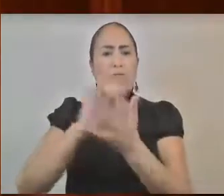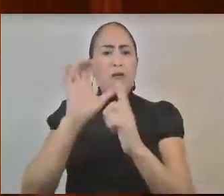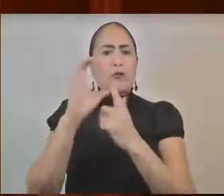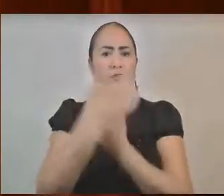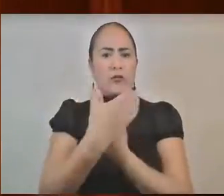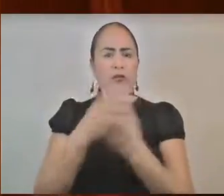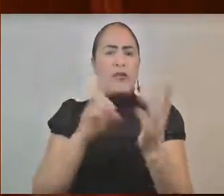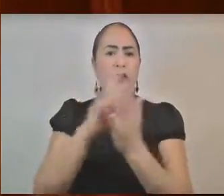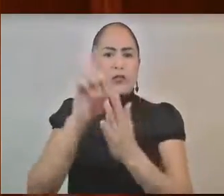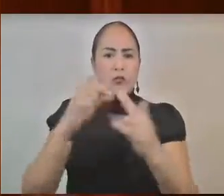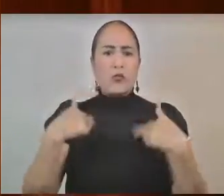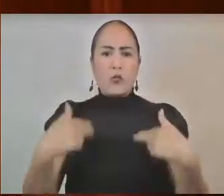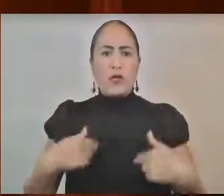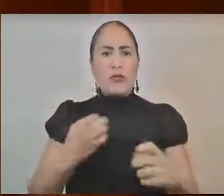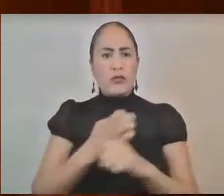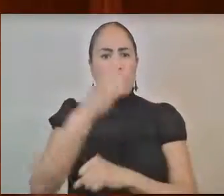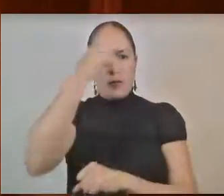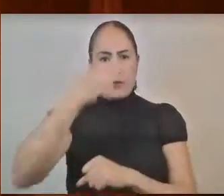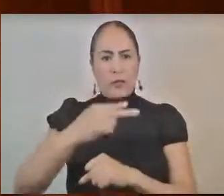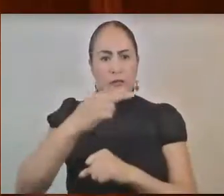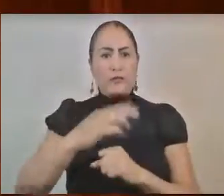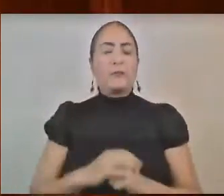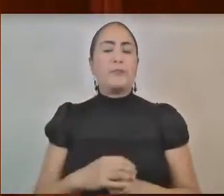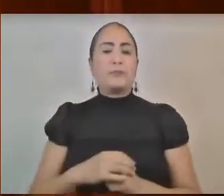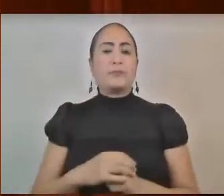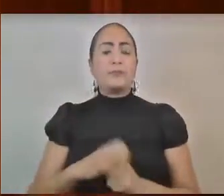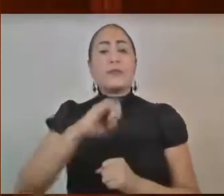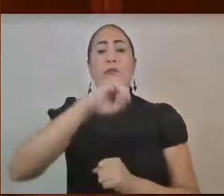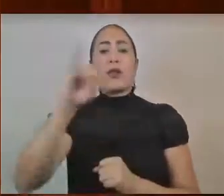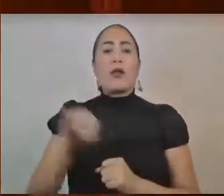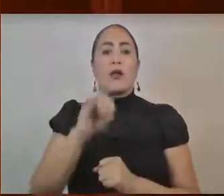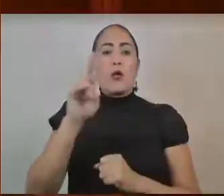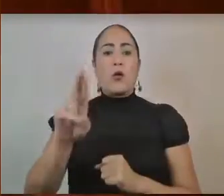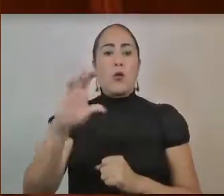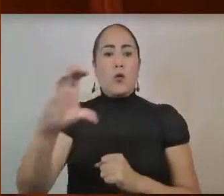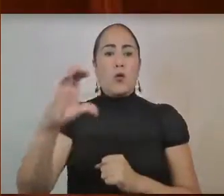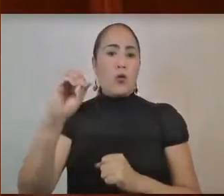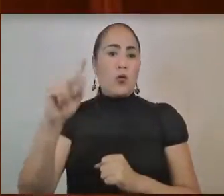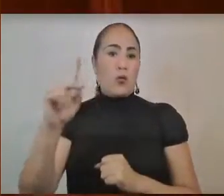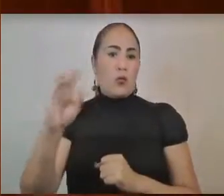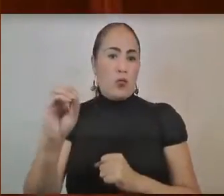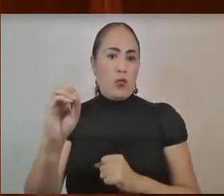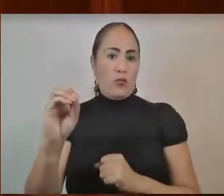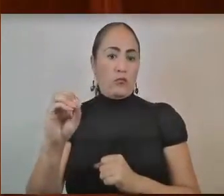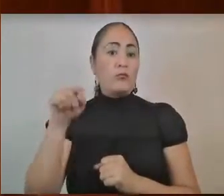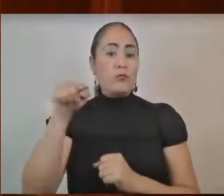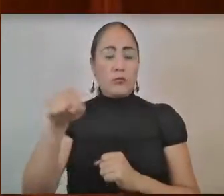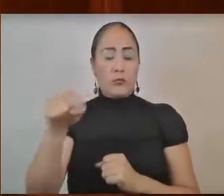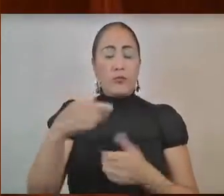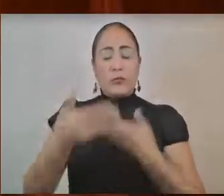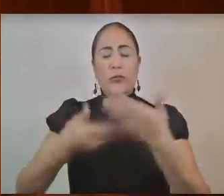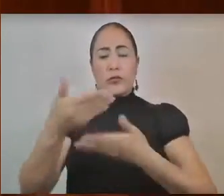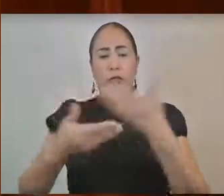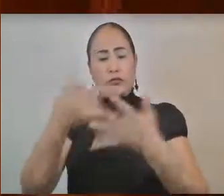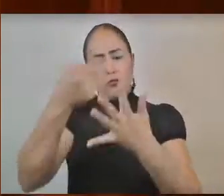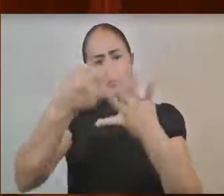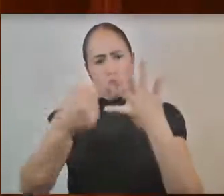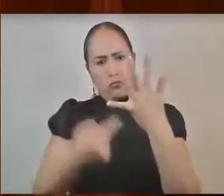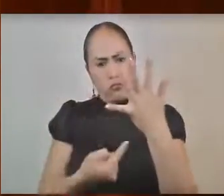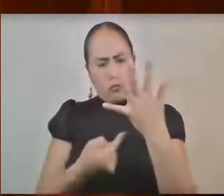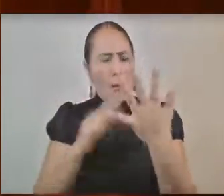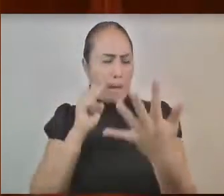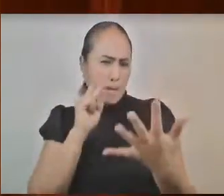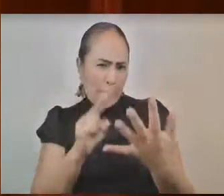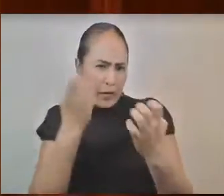del Estado de México. La Junta de Coordinación Política, con apego al proceso aplicable, verificó